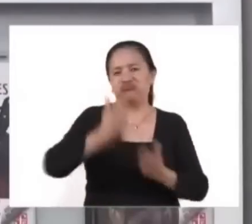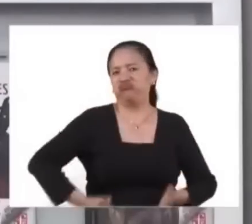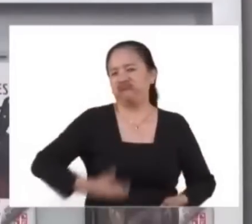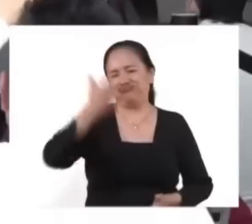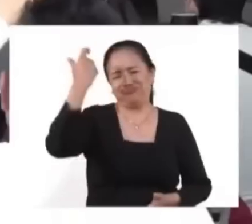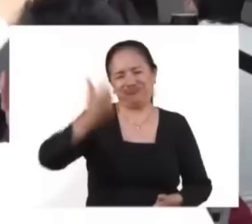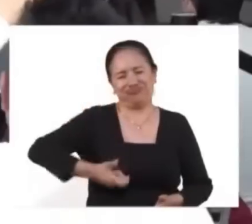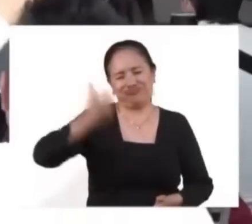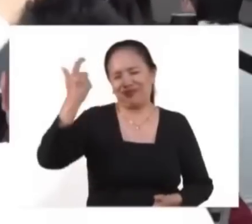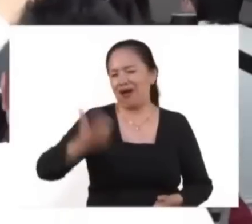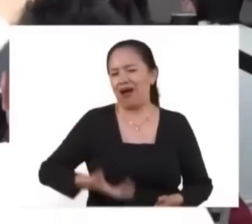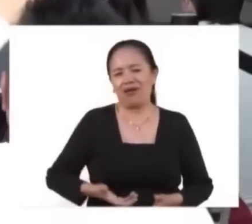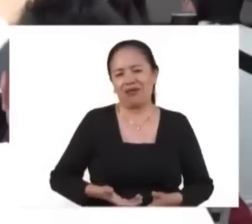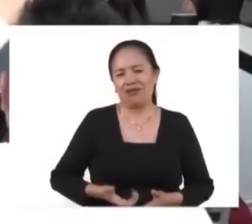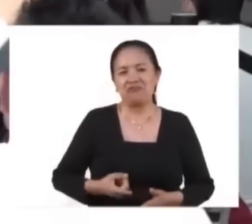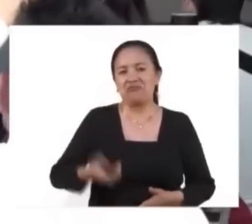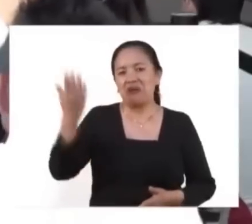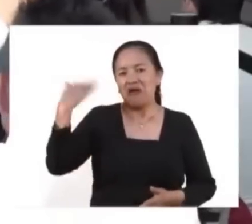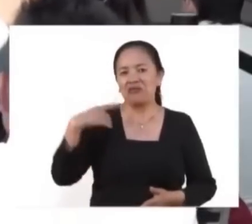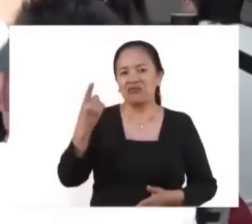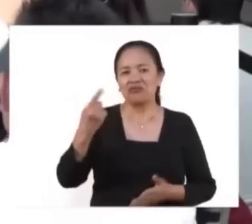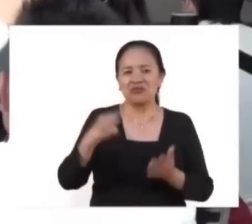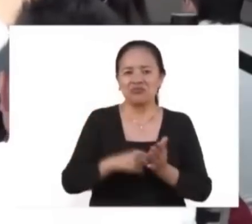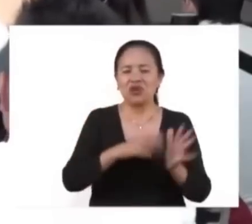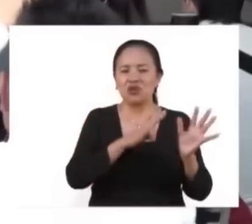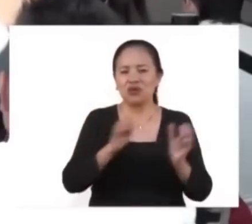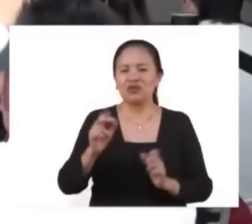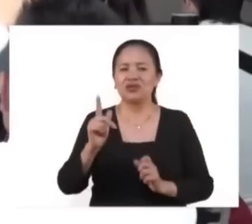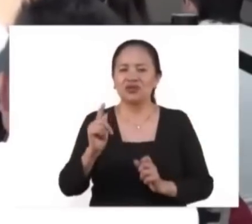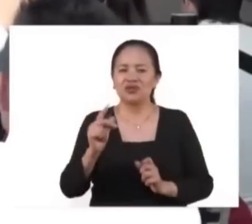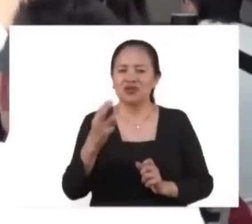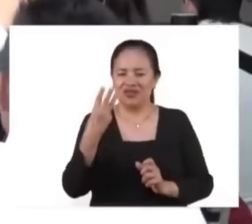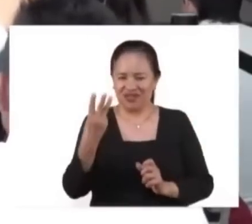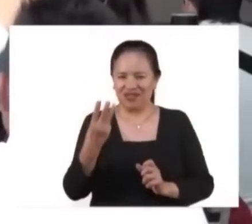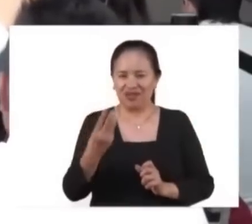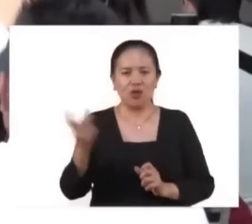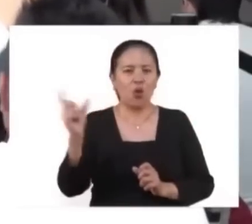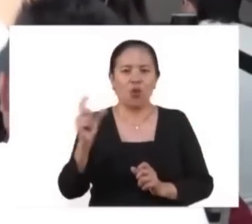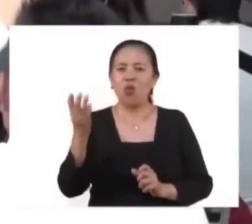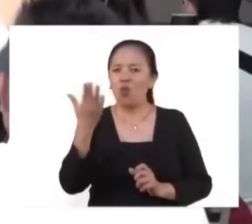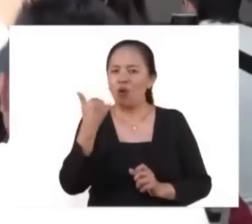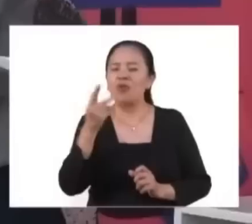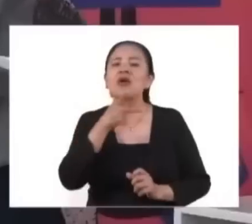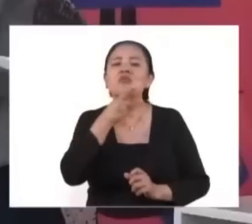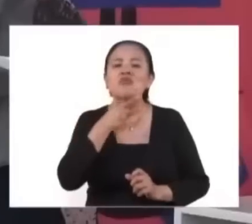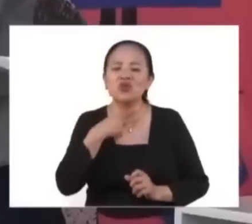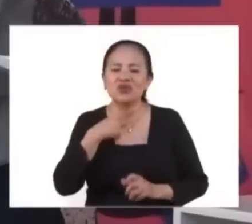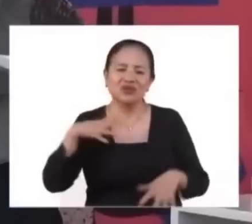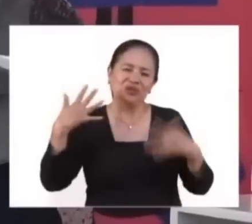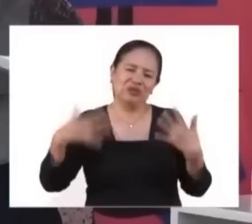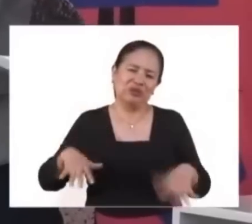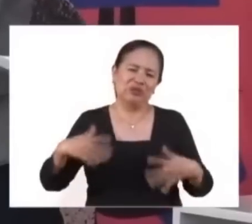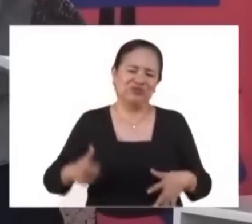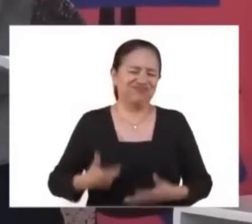nunca vistos ni en 1973 con la crisis del petróleo los precios de la energía se